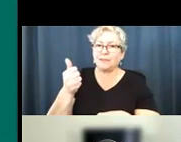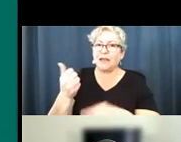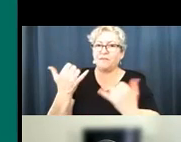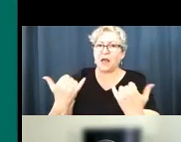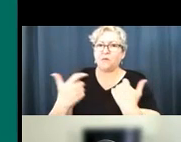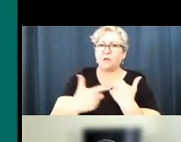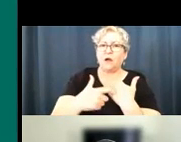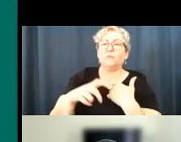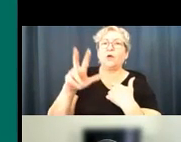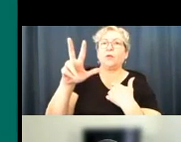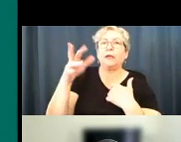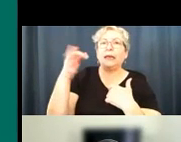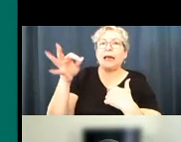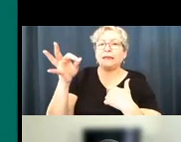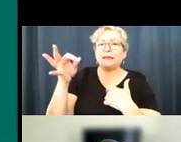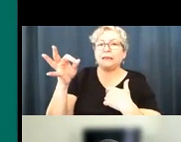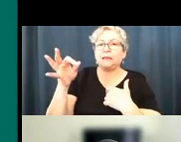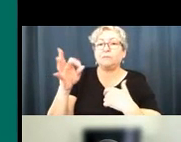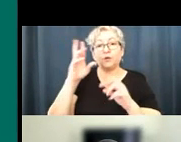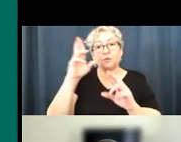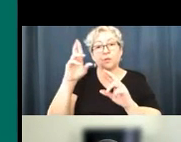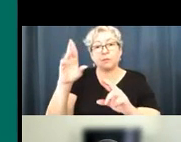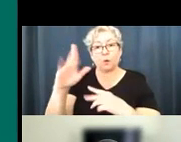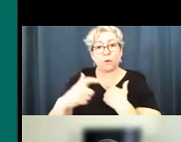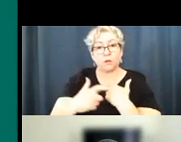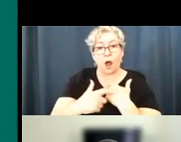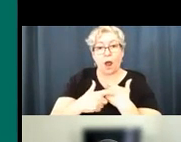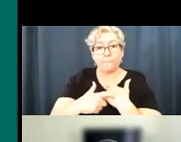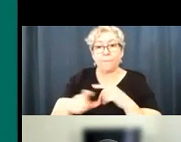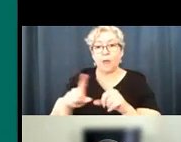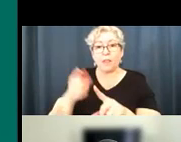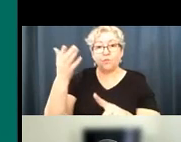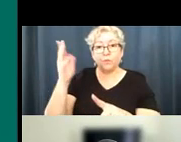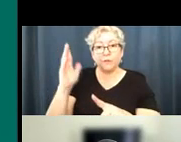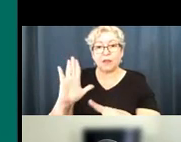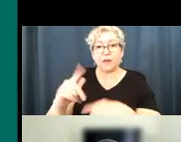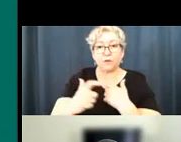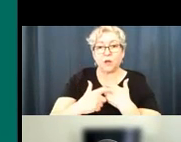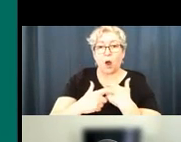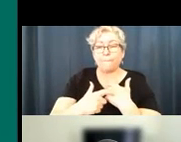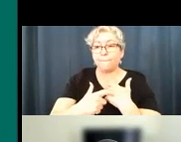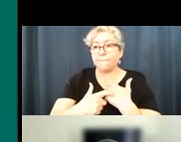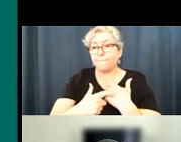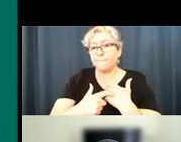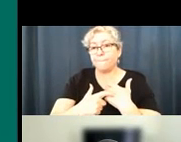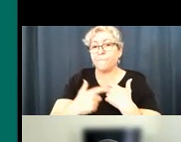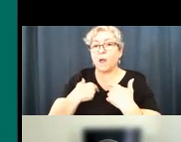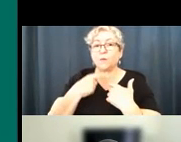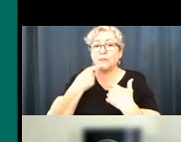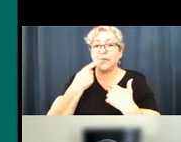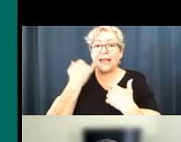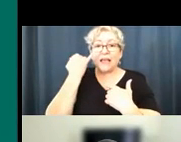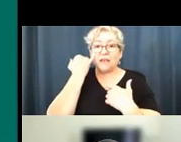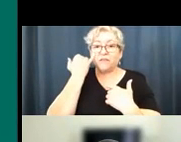de mute. Estamos en 19, pero por favor respeten el tiempo de las personas. I would say if there are. Igual